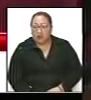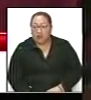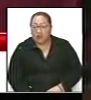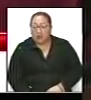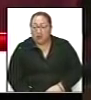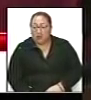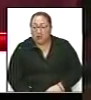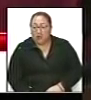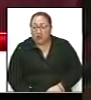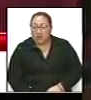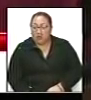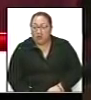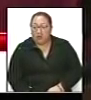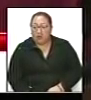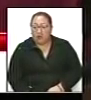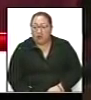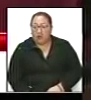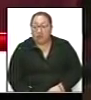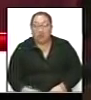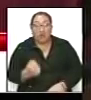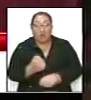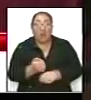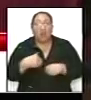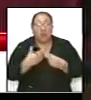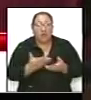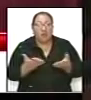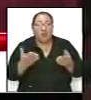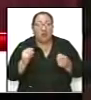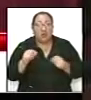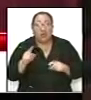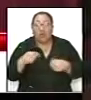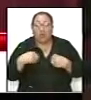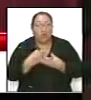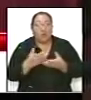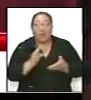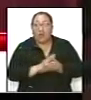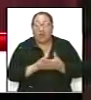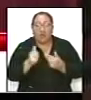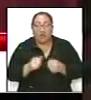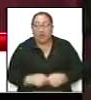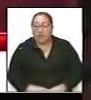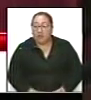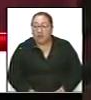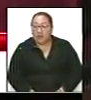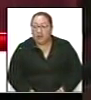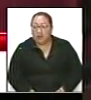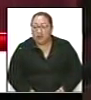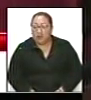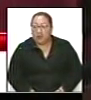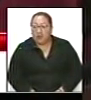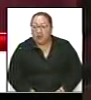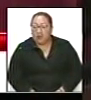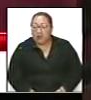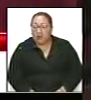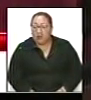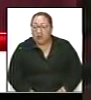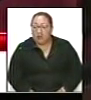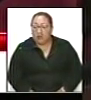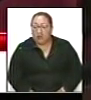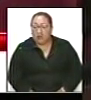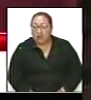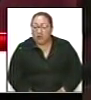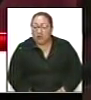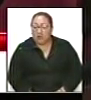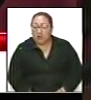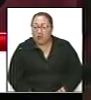disponer del bien. Si el funcionario no dispone del bien jurídicamente, es otro delito, se